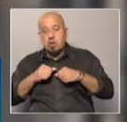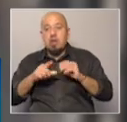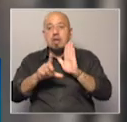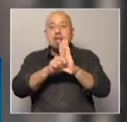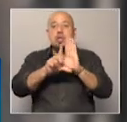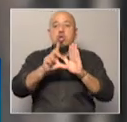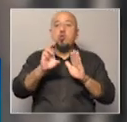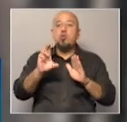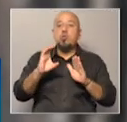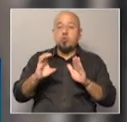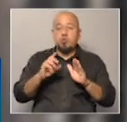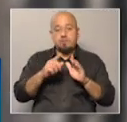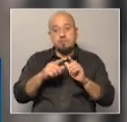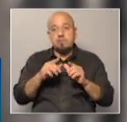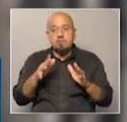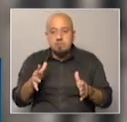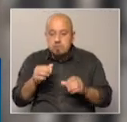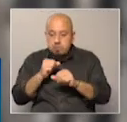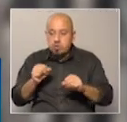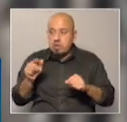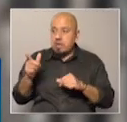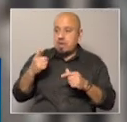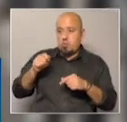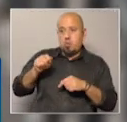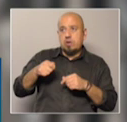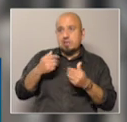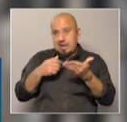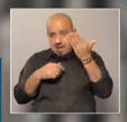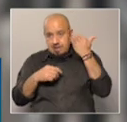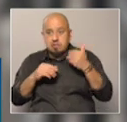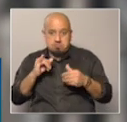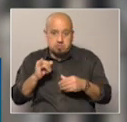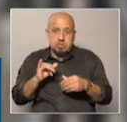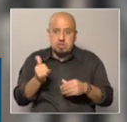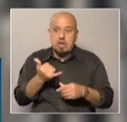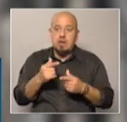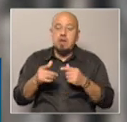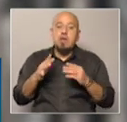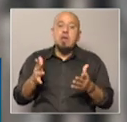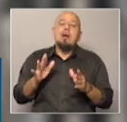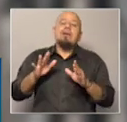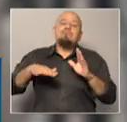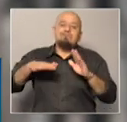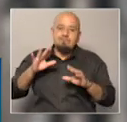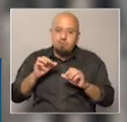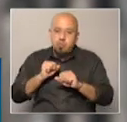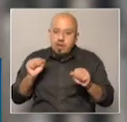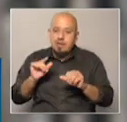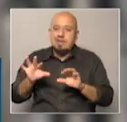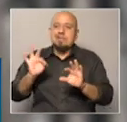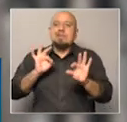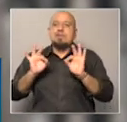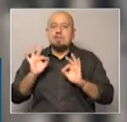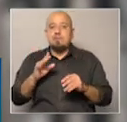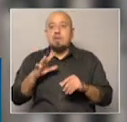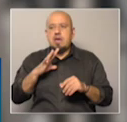urgente consideración establece es la posibilidad de que el juez, que ya ocurría antes, dicho sea de paso, en un caso excepcional, en un caso específico,